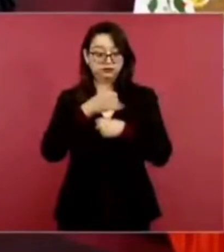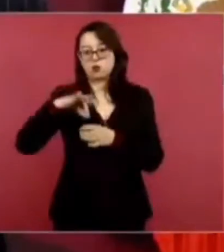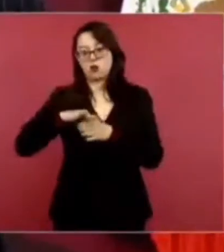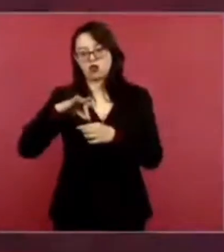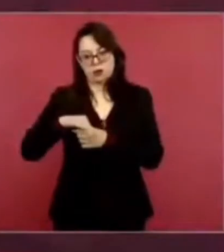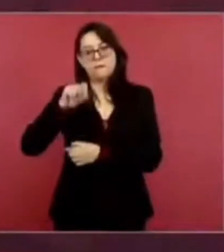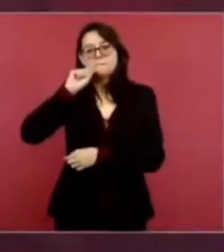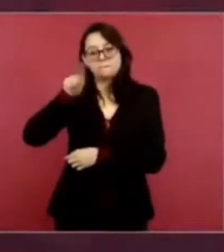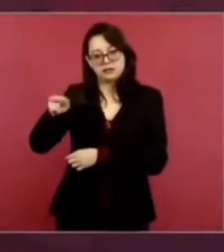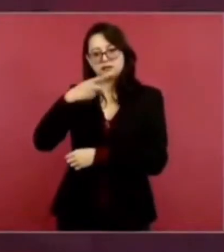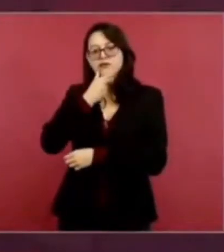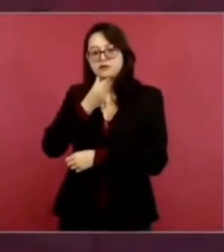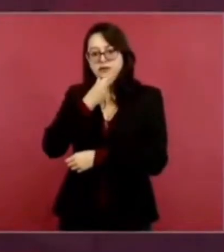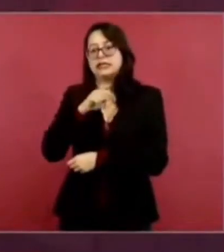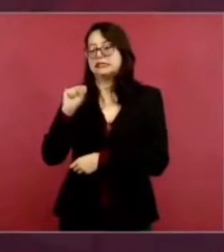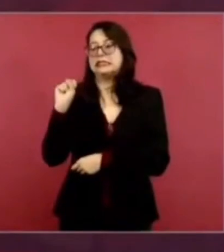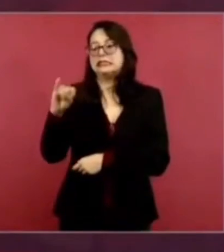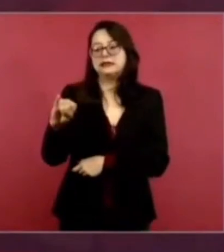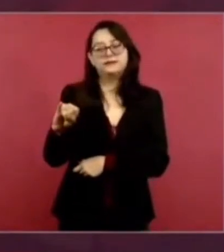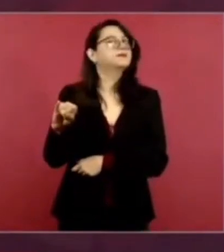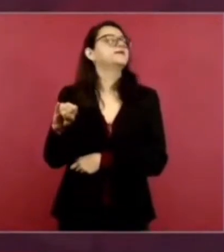de guardar el expediente